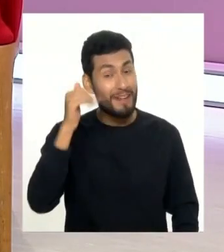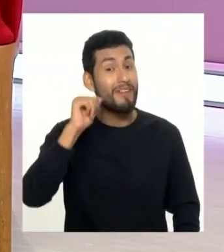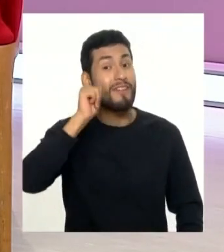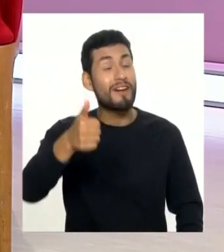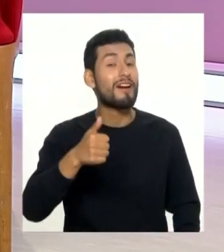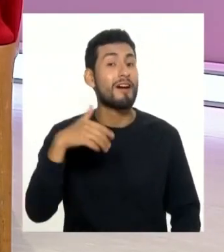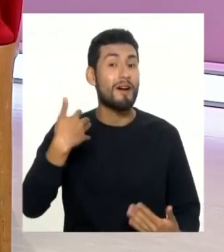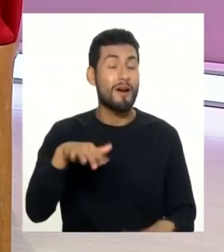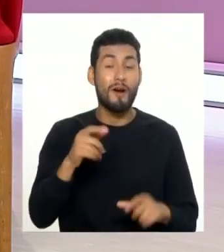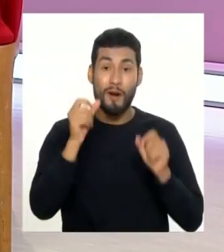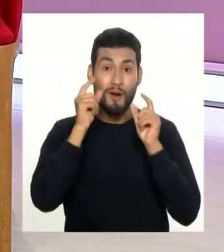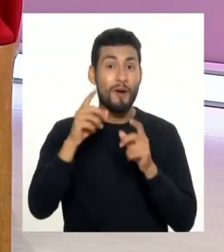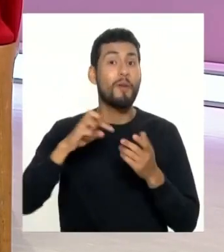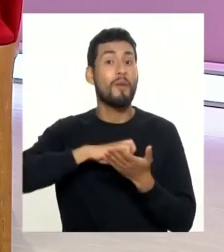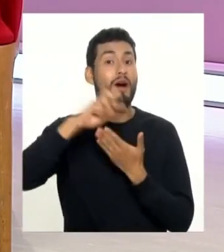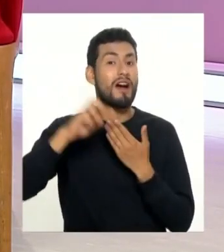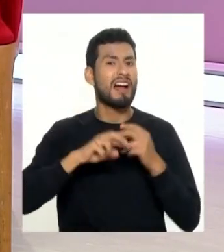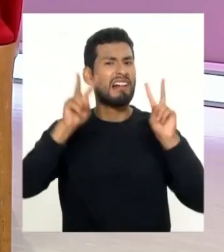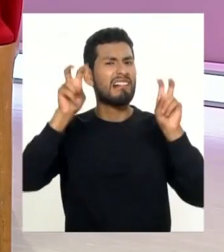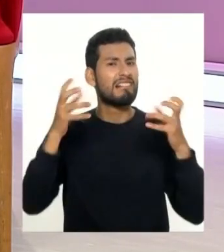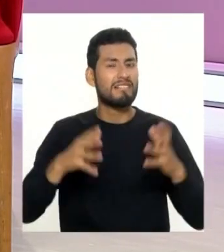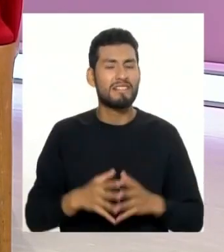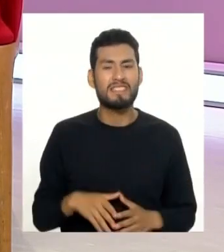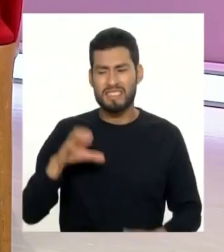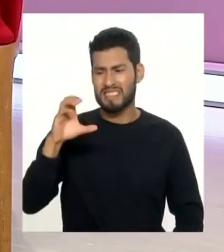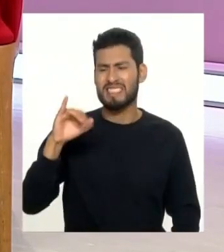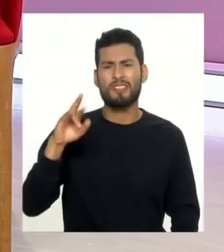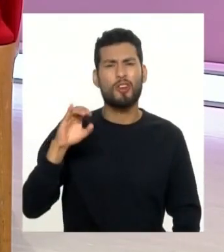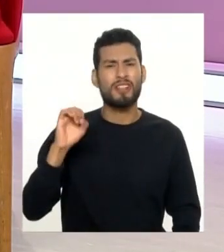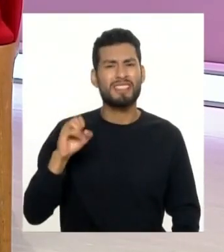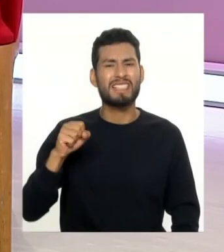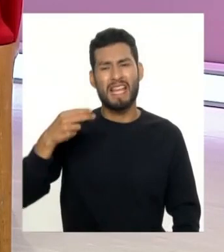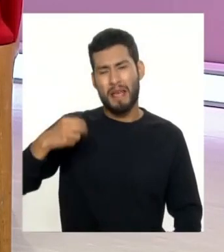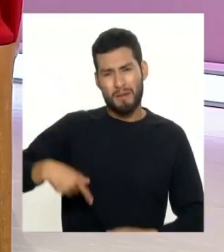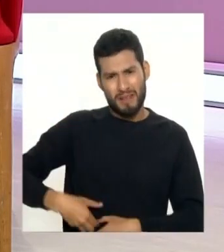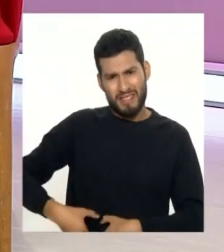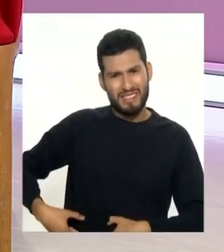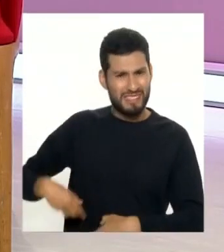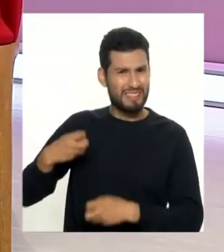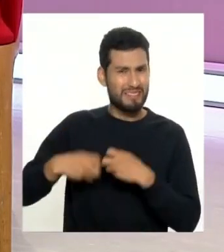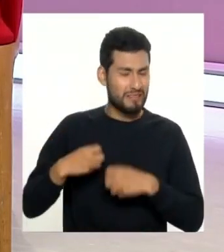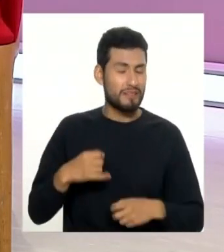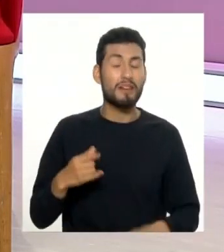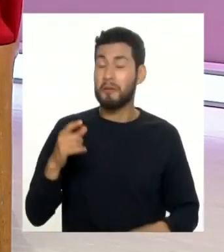tenemos un interesantísimo programa hablando de la cirrosis hepática y ya no hay tiempo para más.